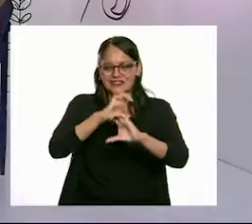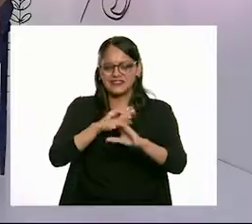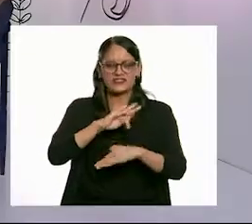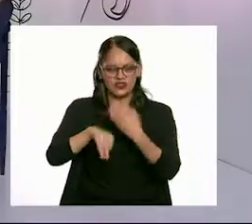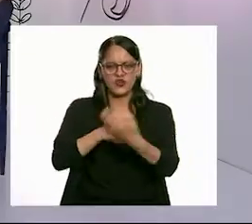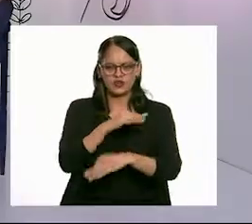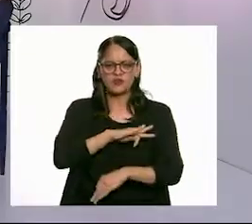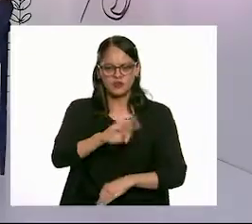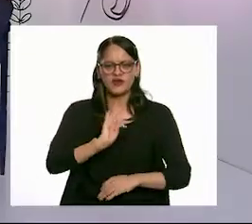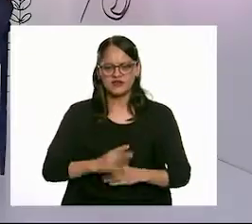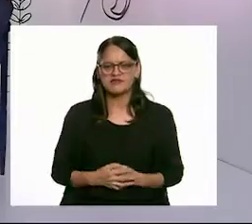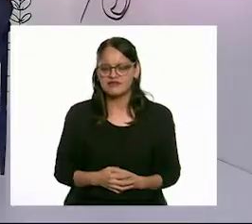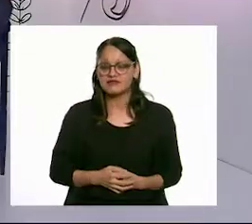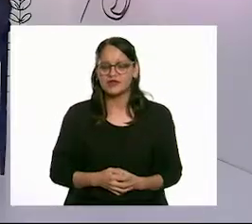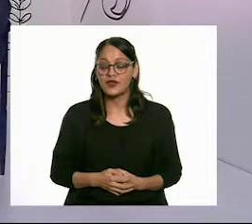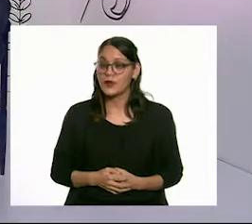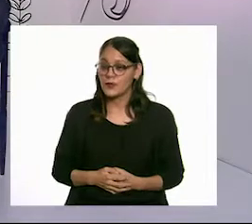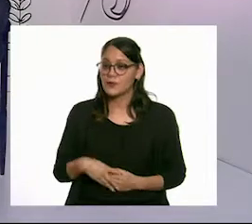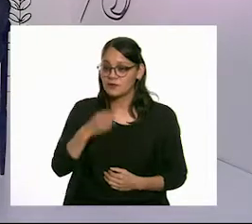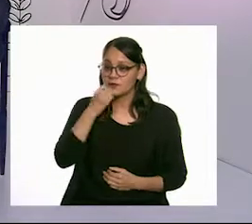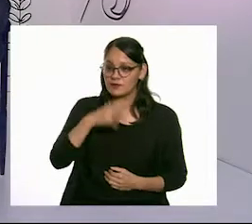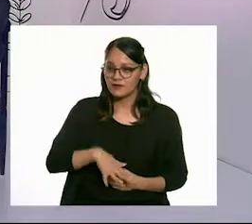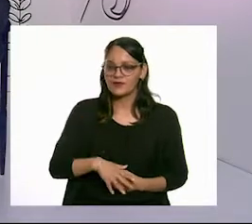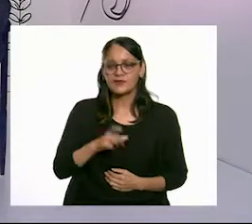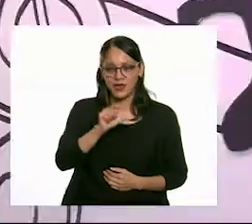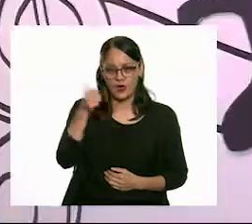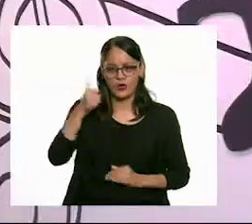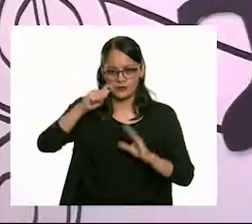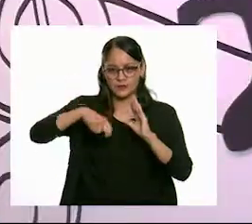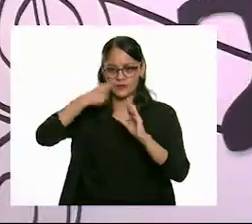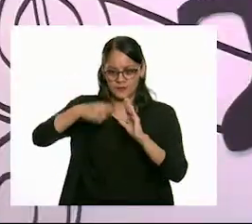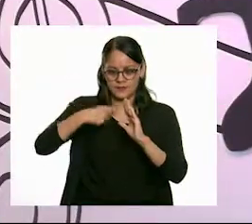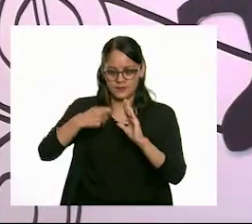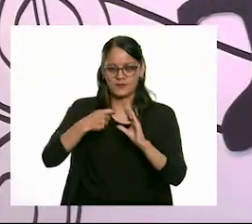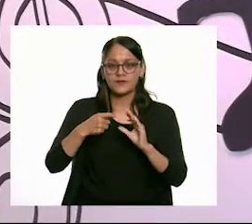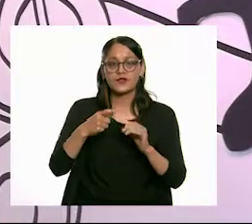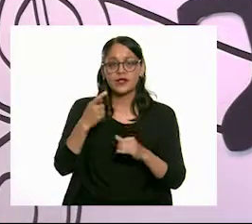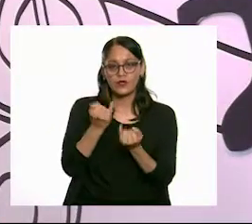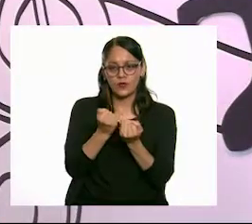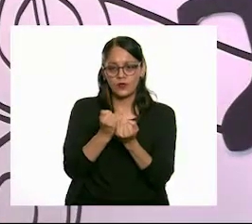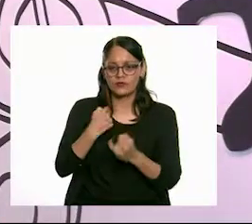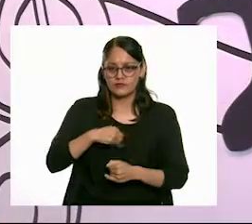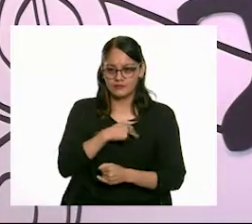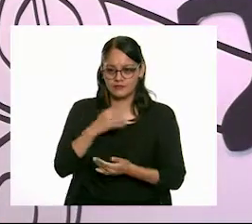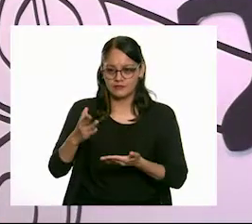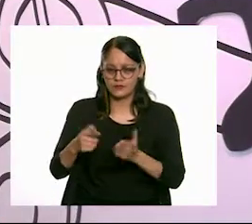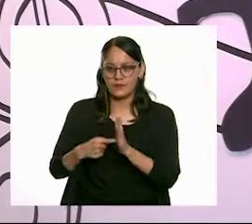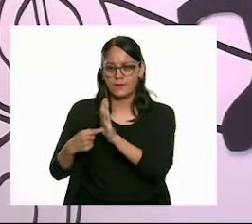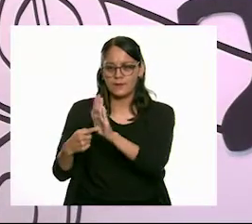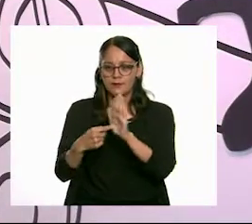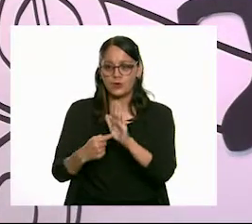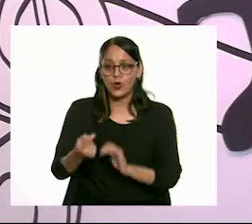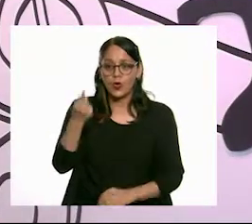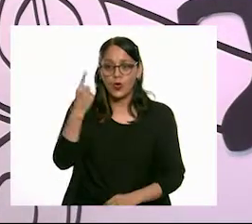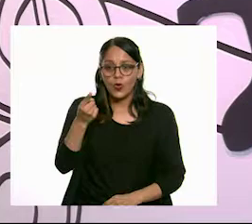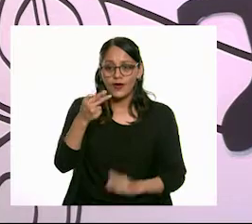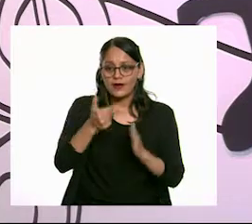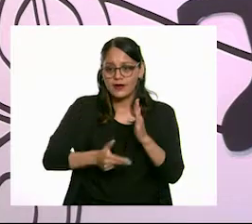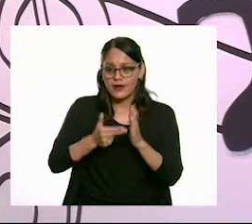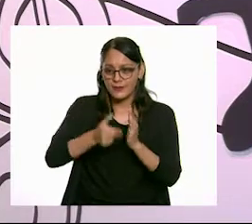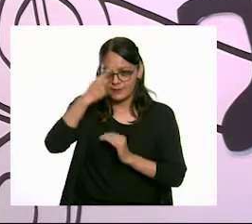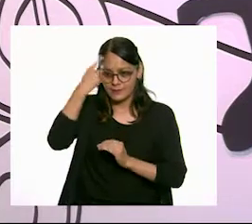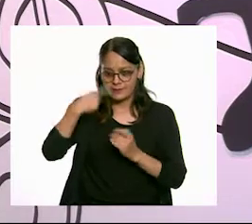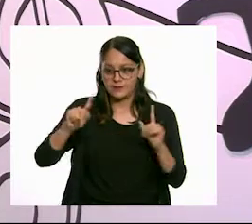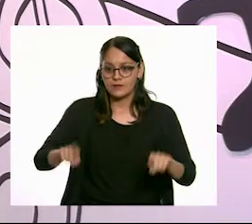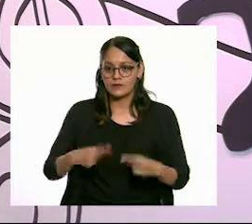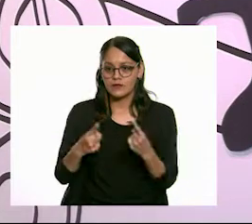proponemos. ¡Ah, qué maravilla! Bueno, vamos a ir a otra sección del programa, que es en la que presentamos uno de los instrumentos de la orquesta. Esta vez